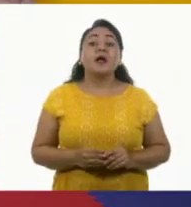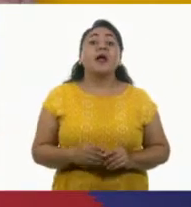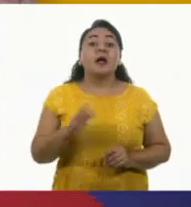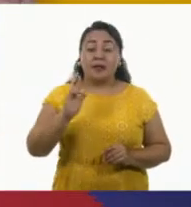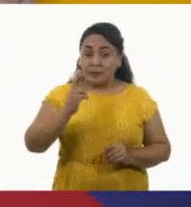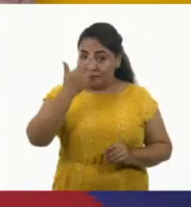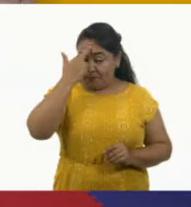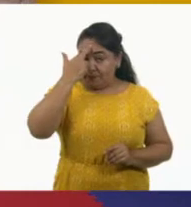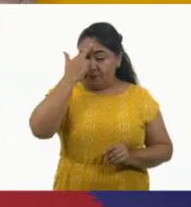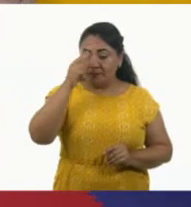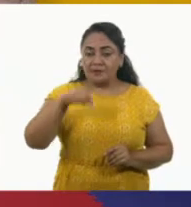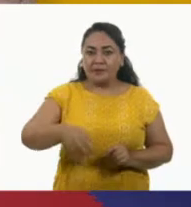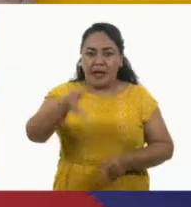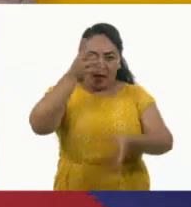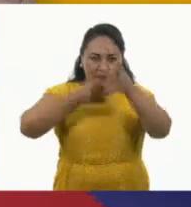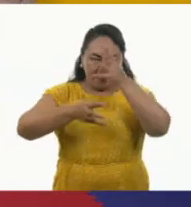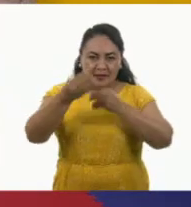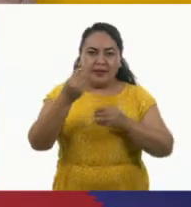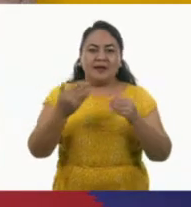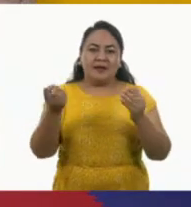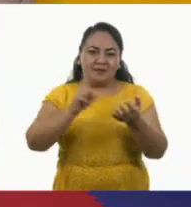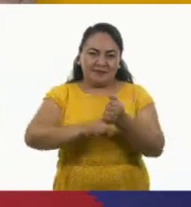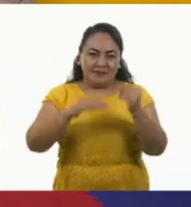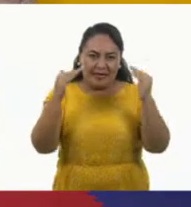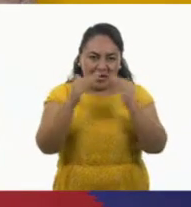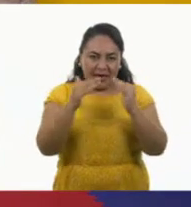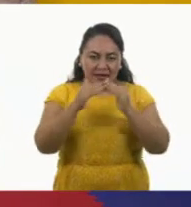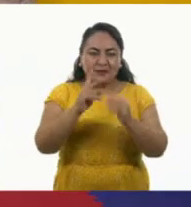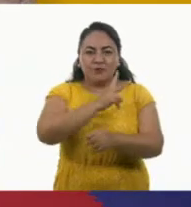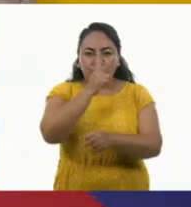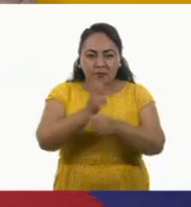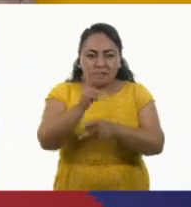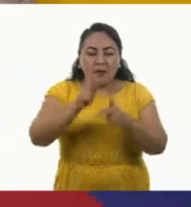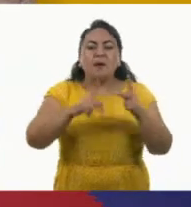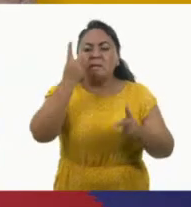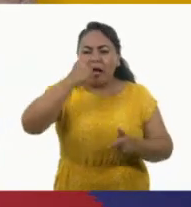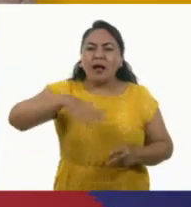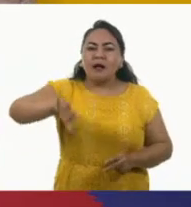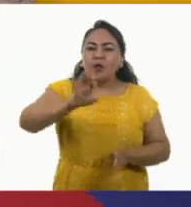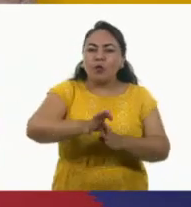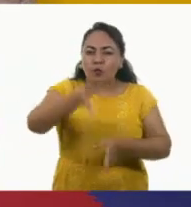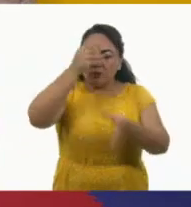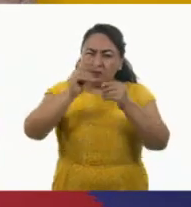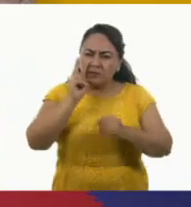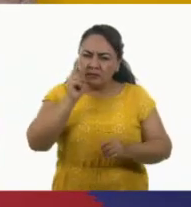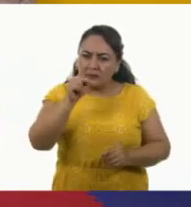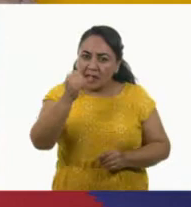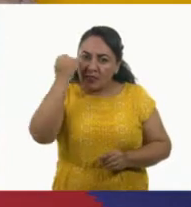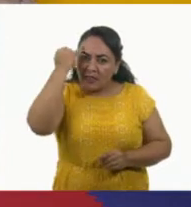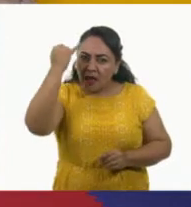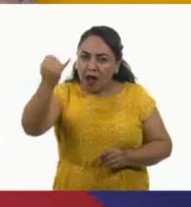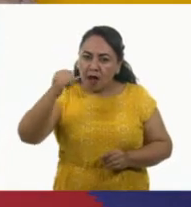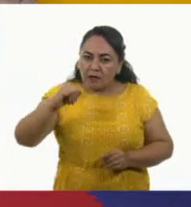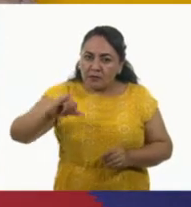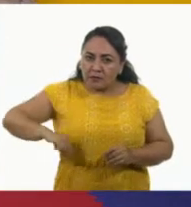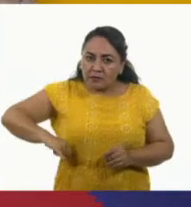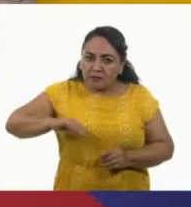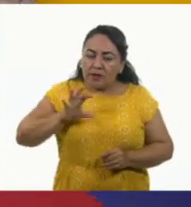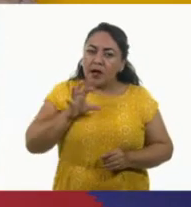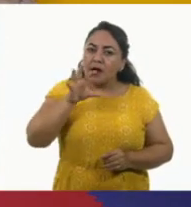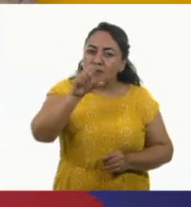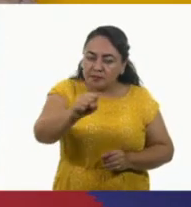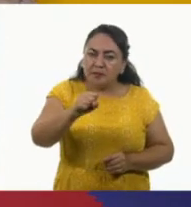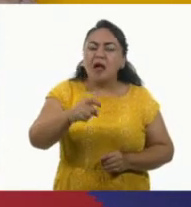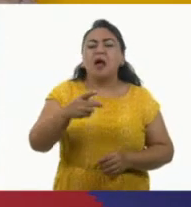Recuerda que Aprende en Casa 2 es un espacio de aprendizaje, por lo que si observas una idea interesante, te invitamos a